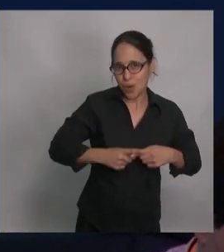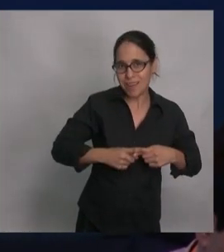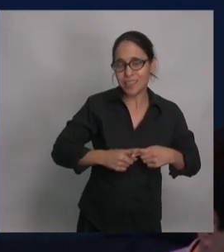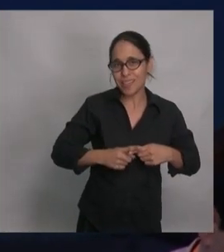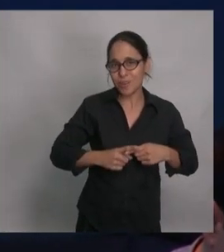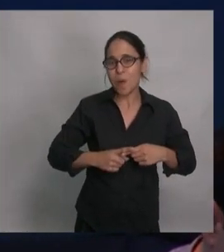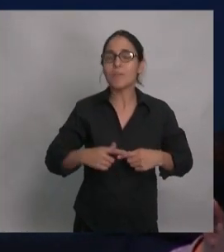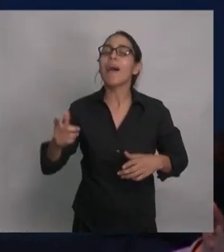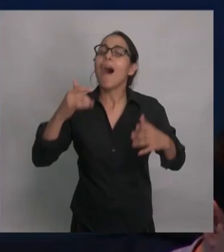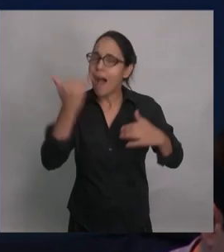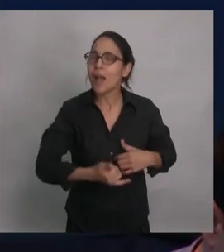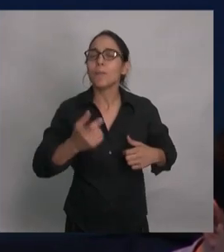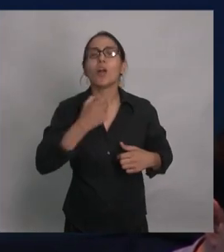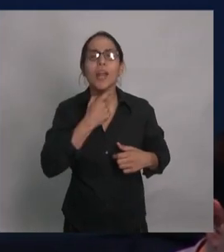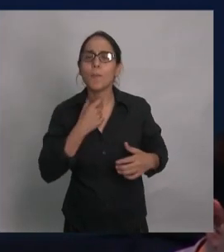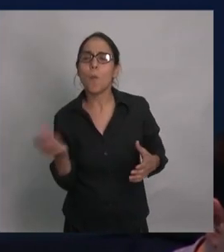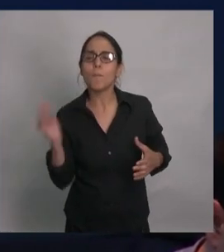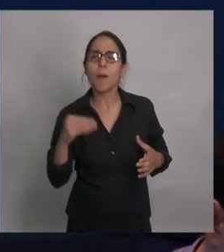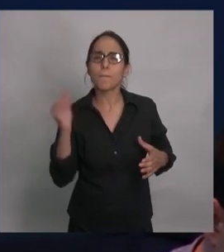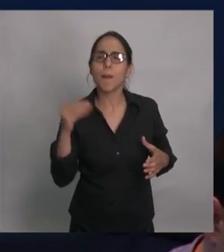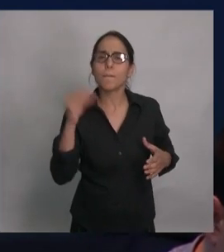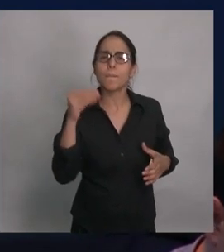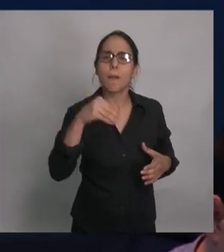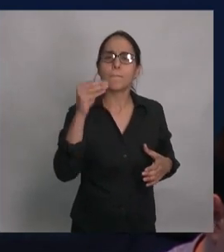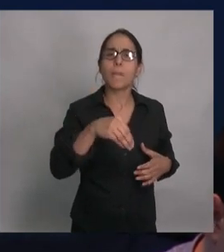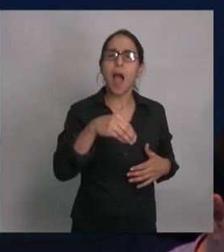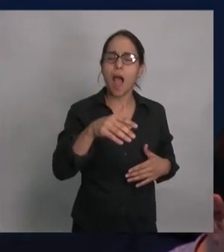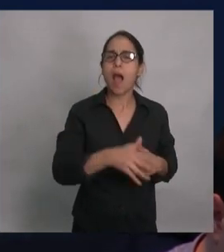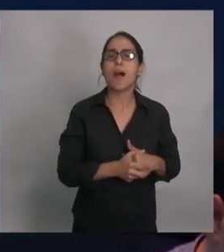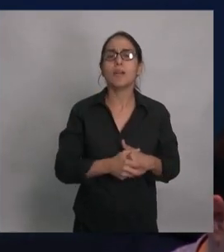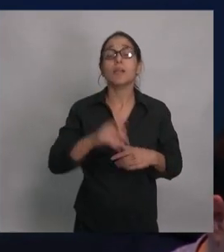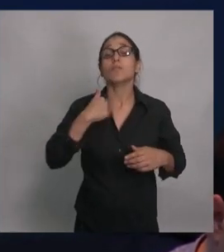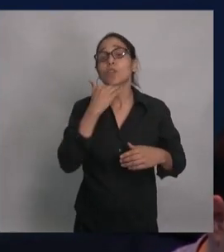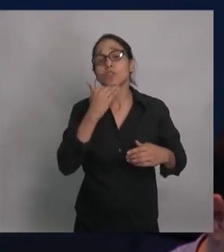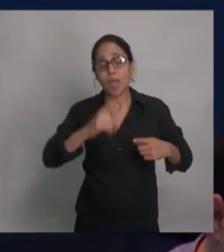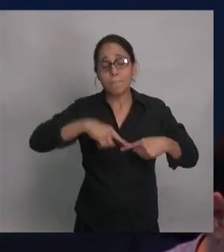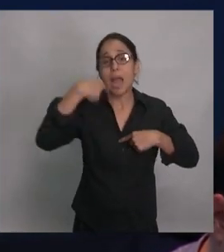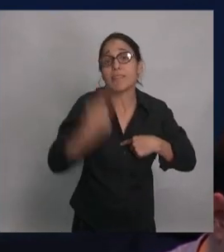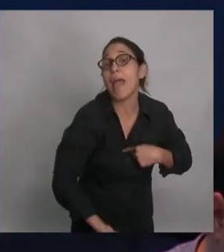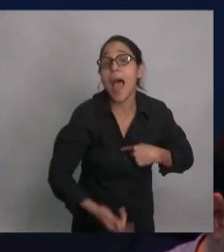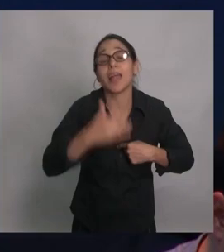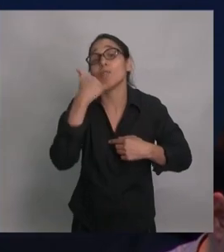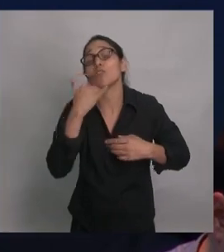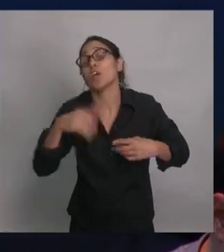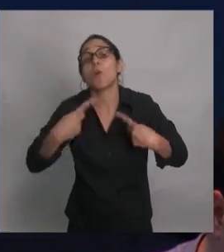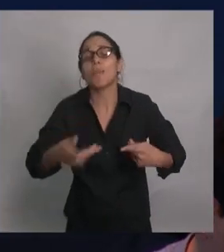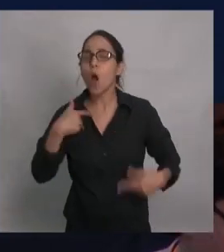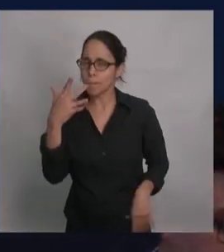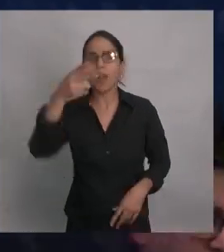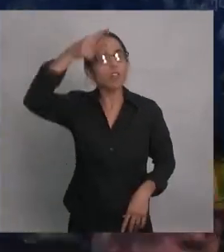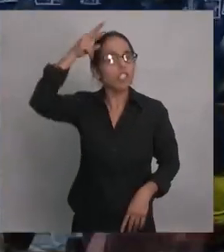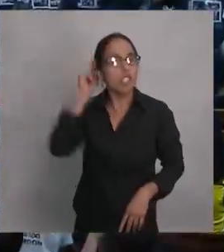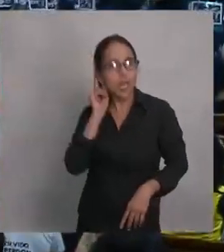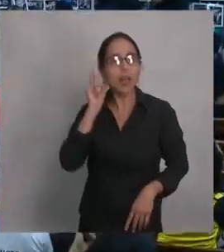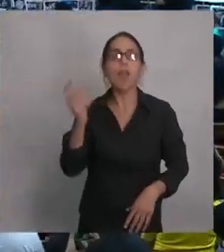sentido de realidad. Porque yo estoy segura, que no sé si será mañana, pero vamos a hacer gobierno en Chile porque queremos un país feliz y de